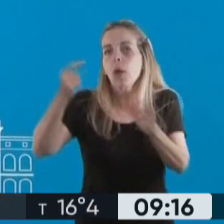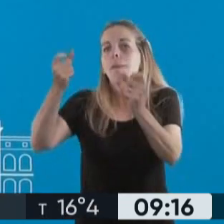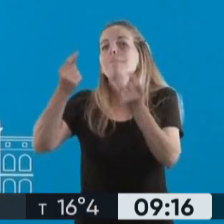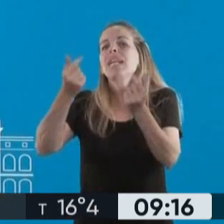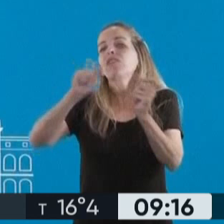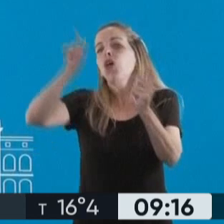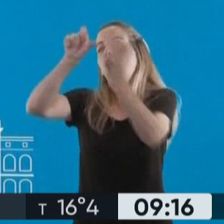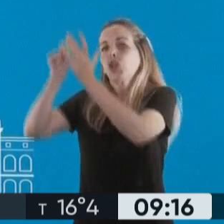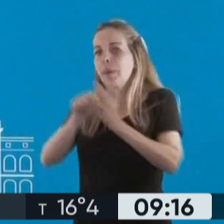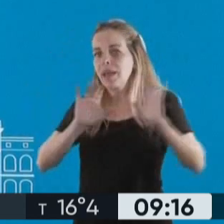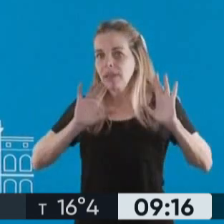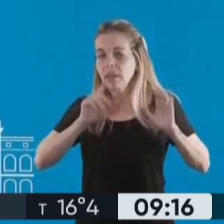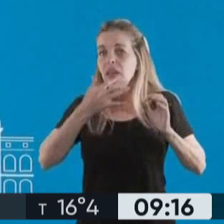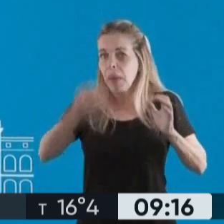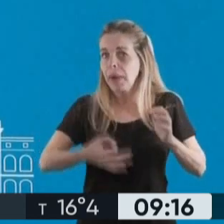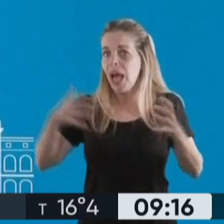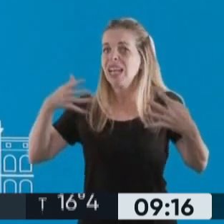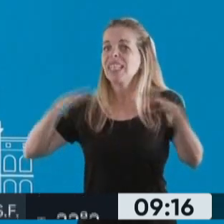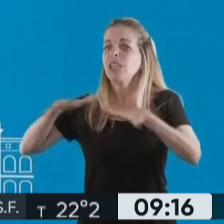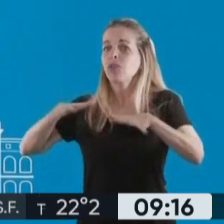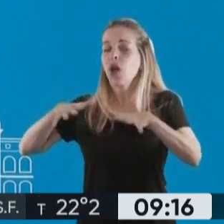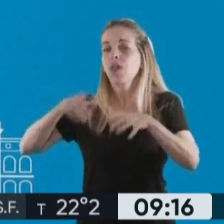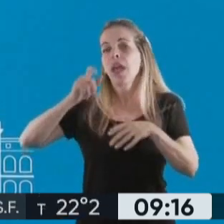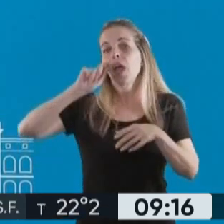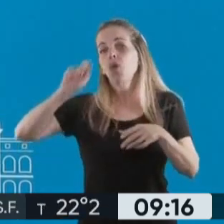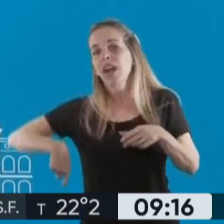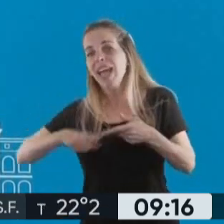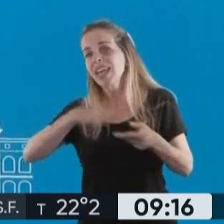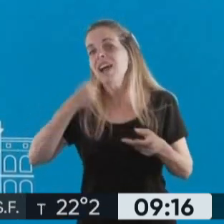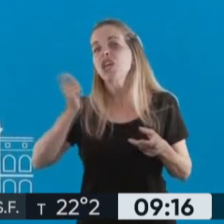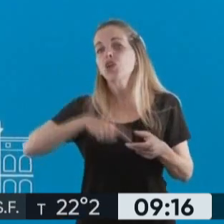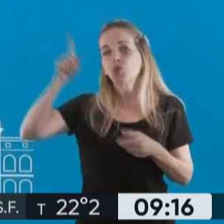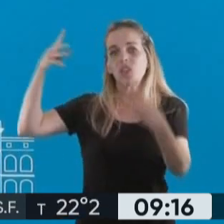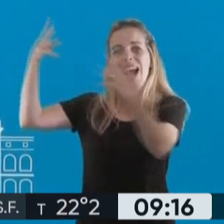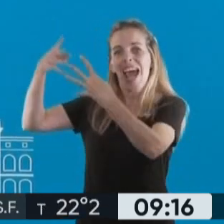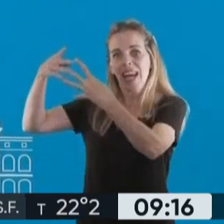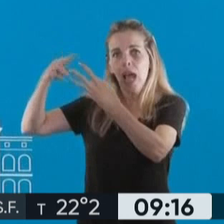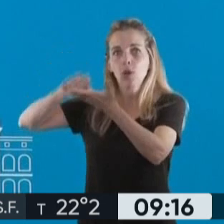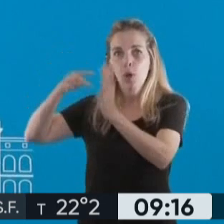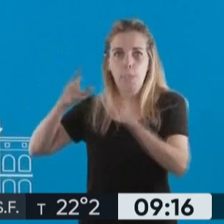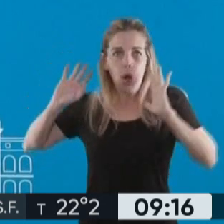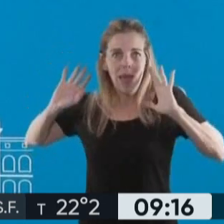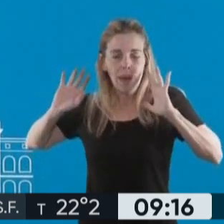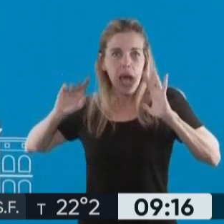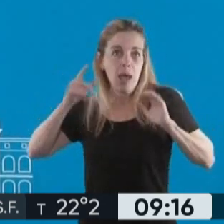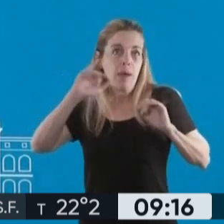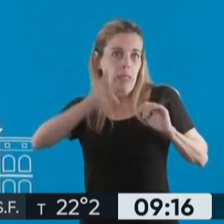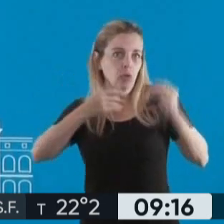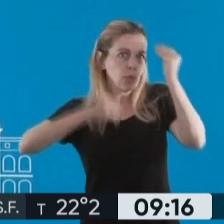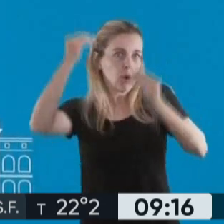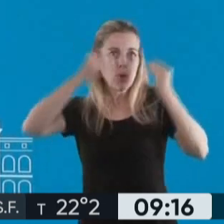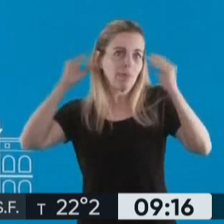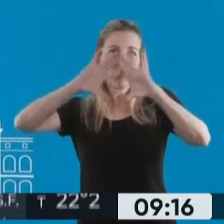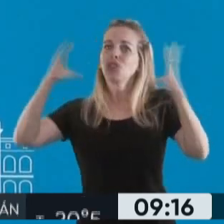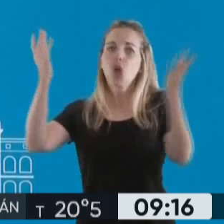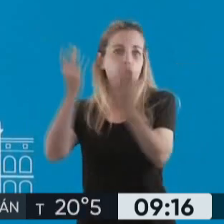la situación de la guerra efectivamente ha puesto un panorama que no es un tema que tengamos que debatir en la Argentina, es una preocupación en el mundo.